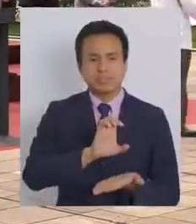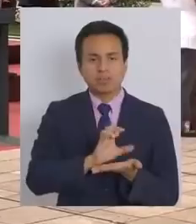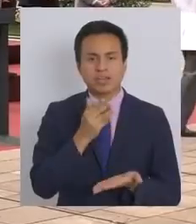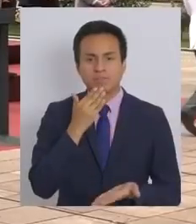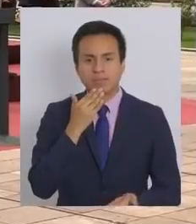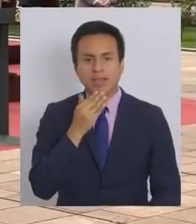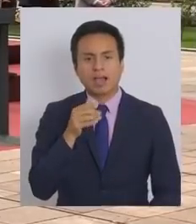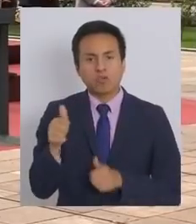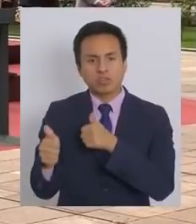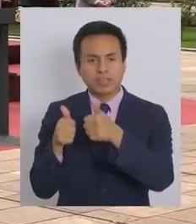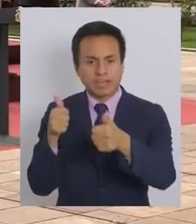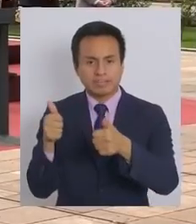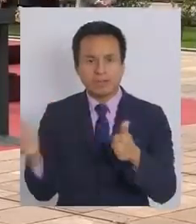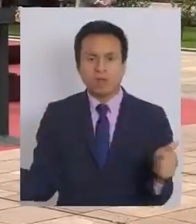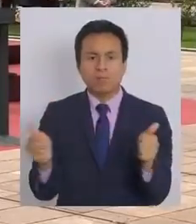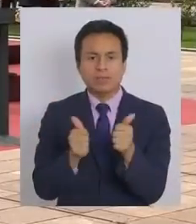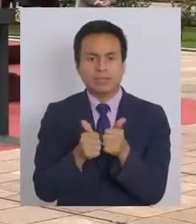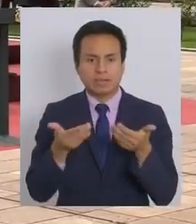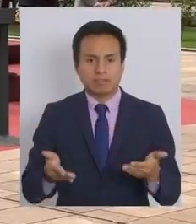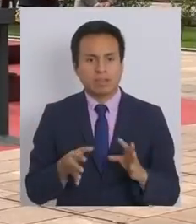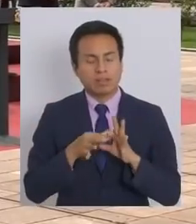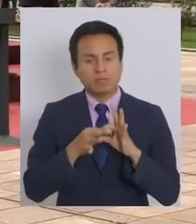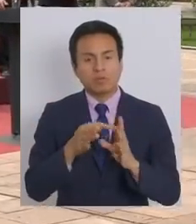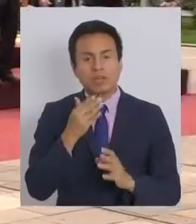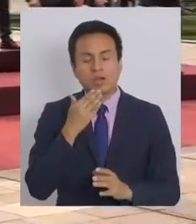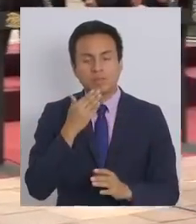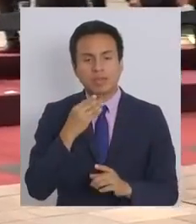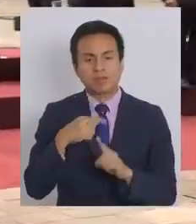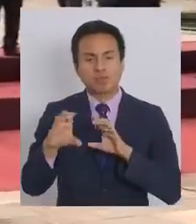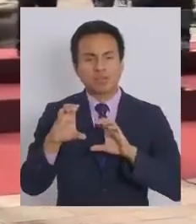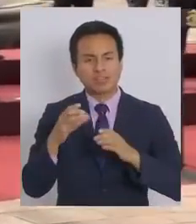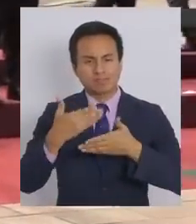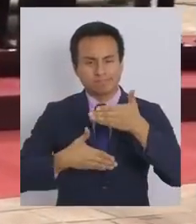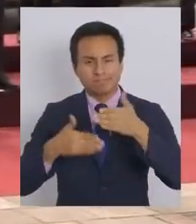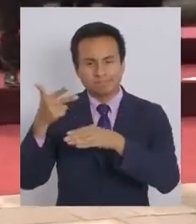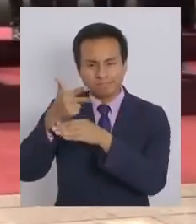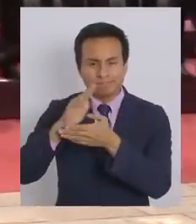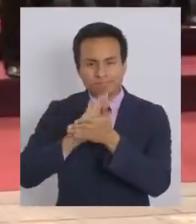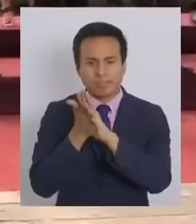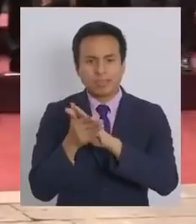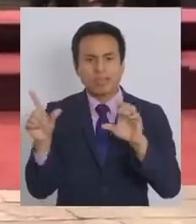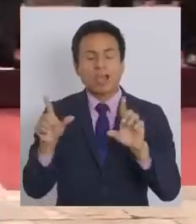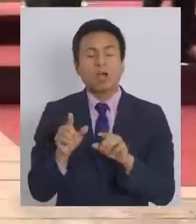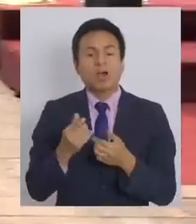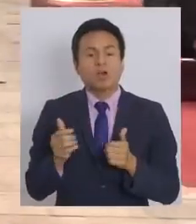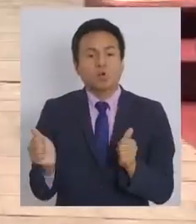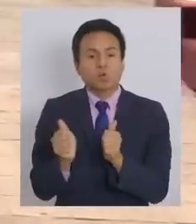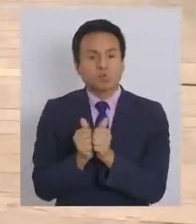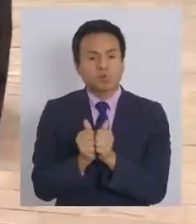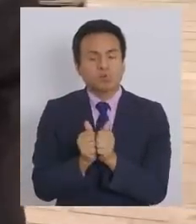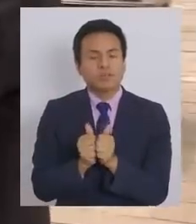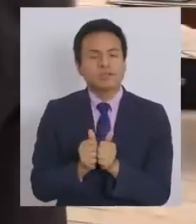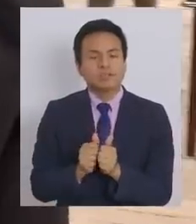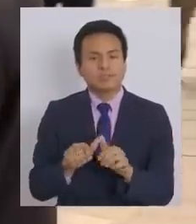las autoridades que nos han acompañado. Agradecemos también a los medios de comunicación esta ceremonia conjunta de Chile